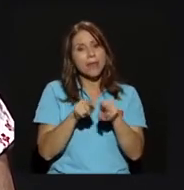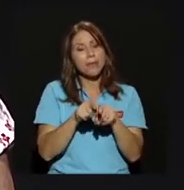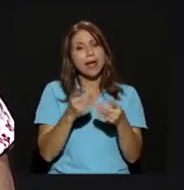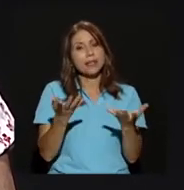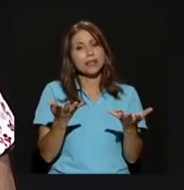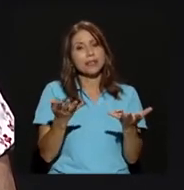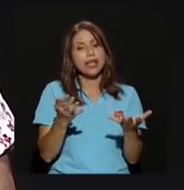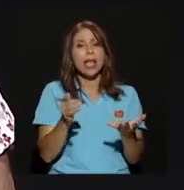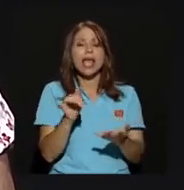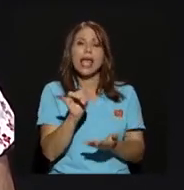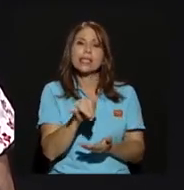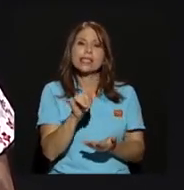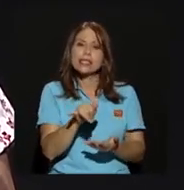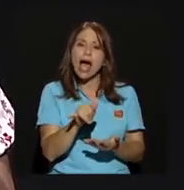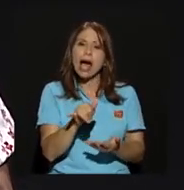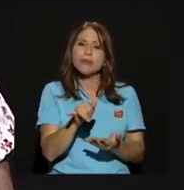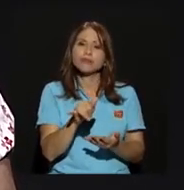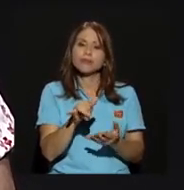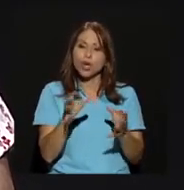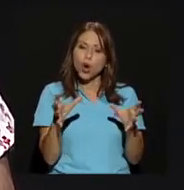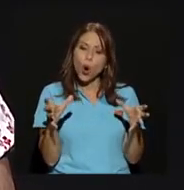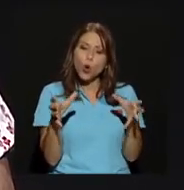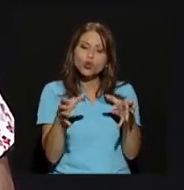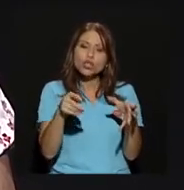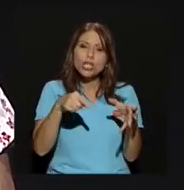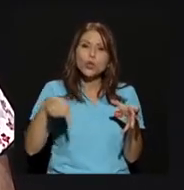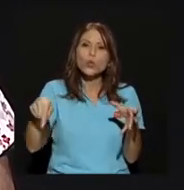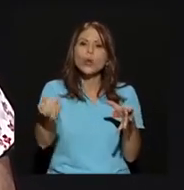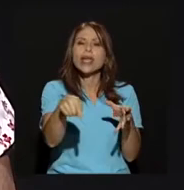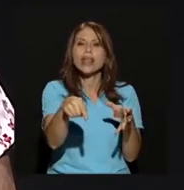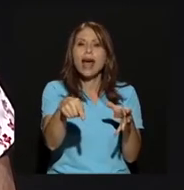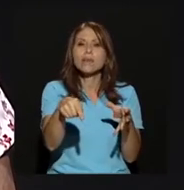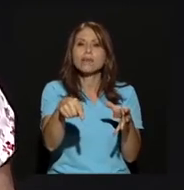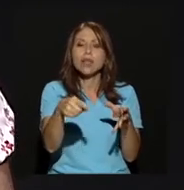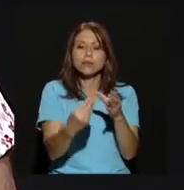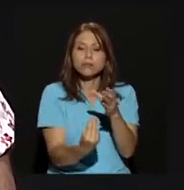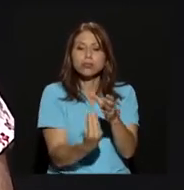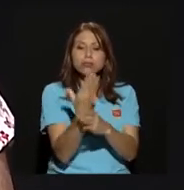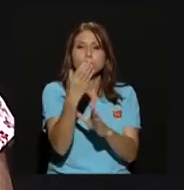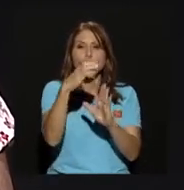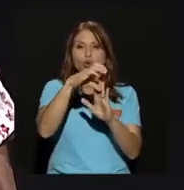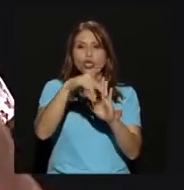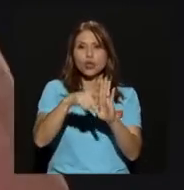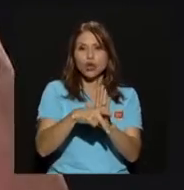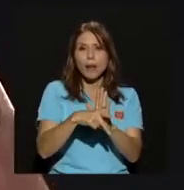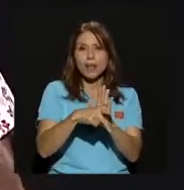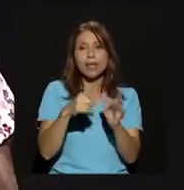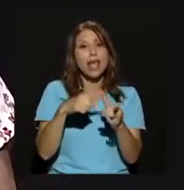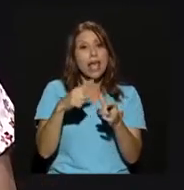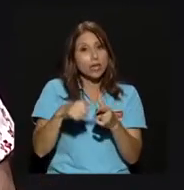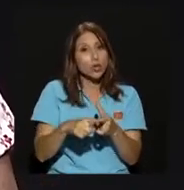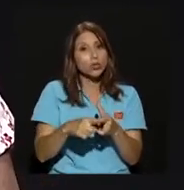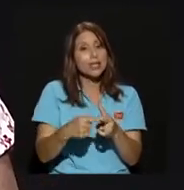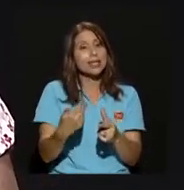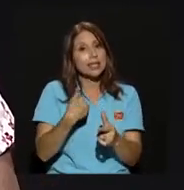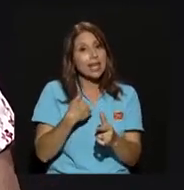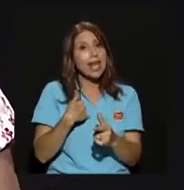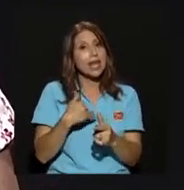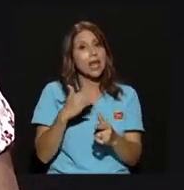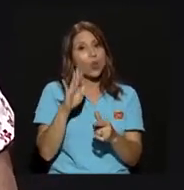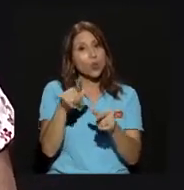está constituida constitucionalmente. entonces tiene una posición muy